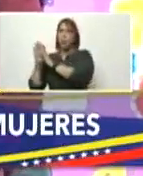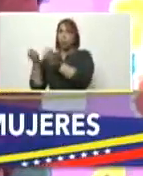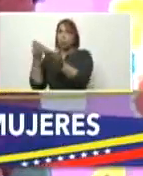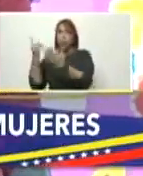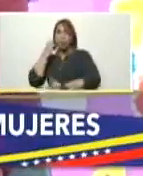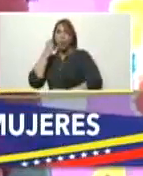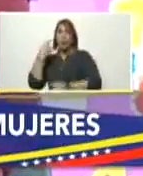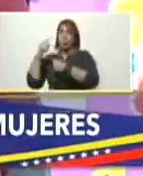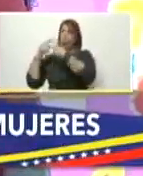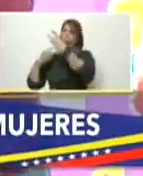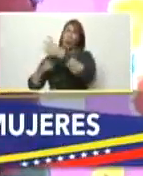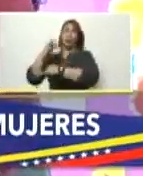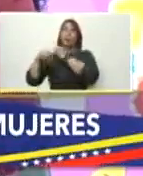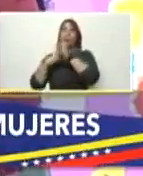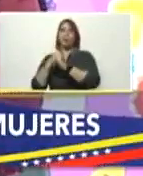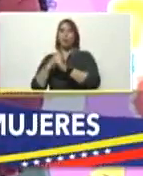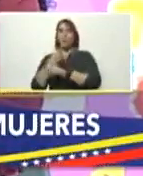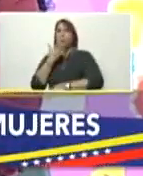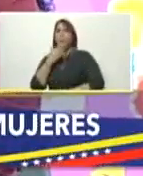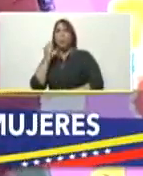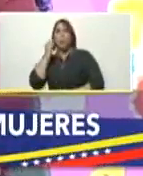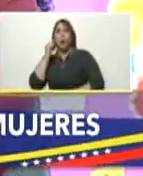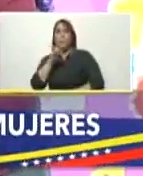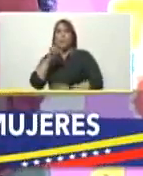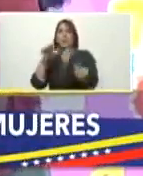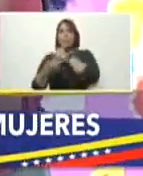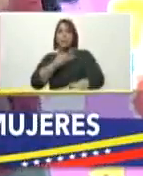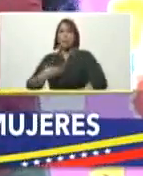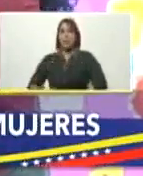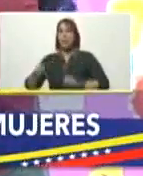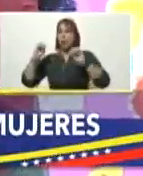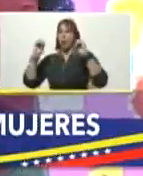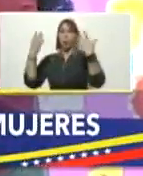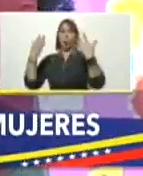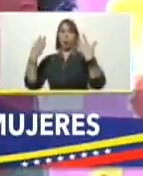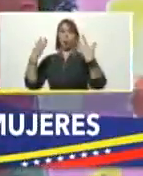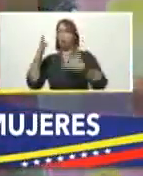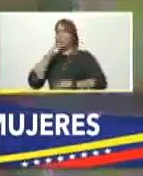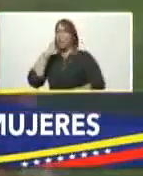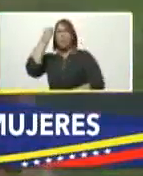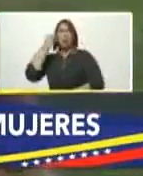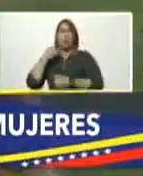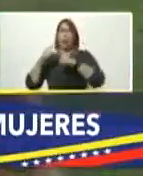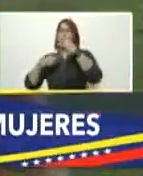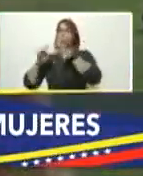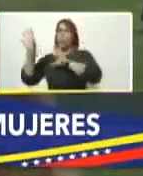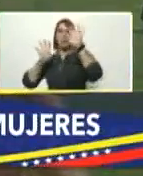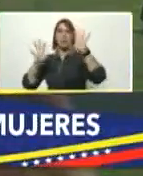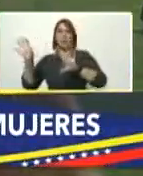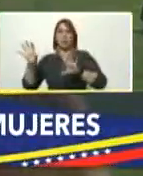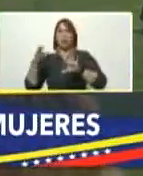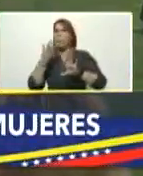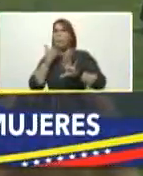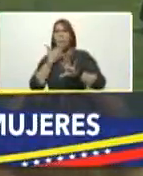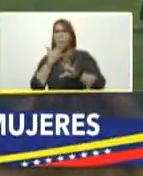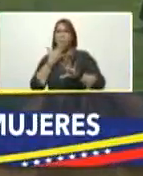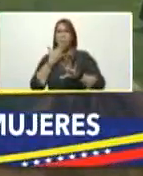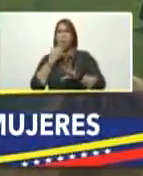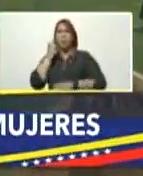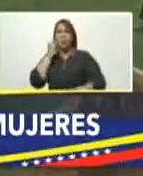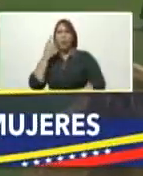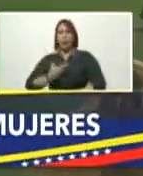Para ellas, que una mujer sea vicepresidenta de la República es un logro, es algo impensable en otros países. Que una mujer sea alcaldesa